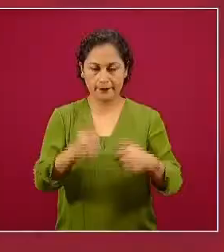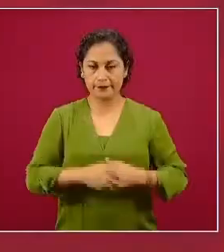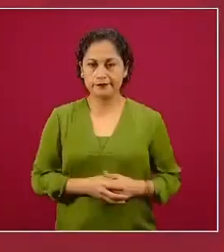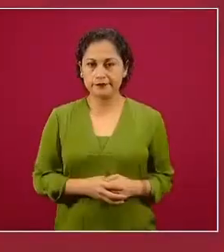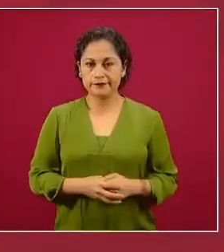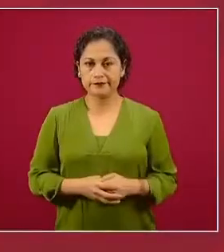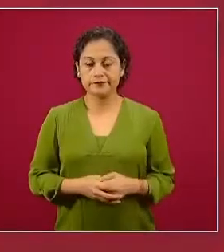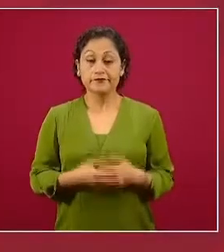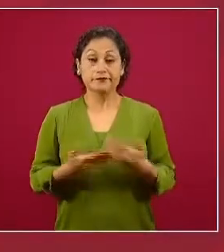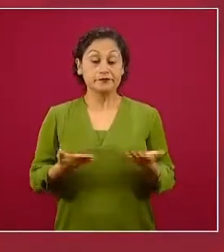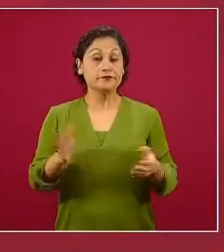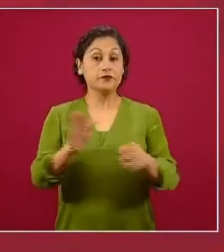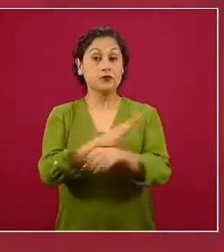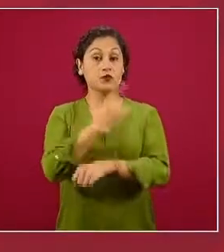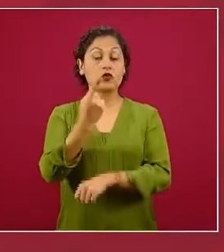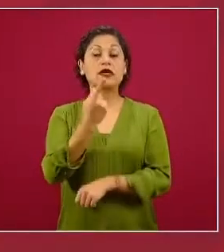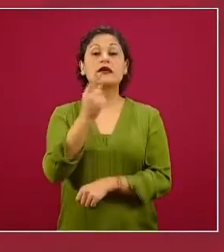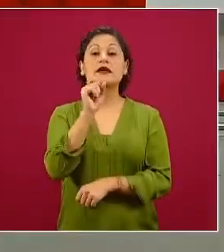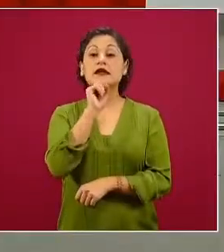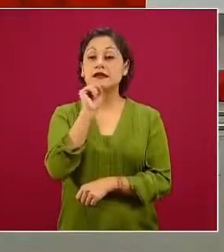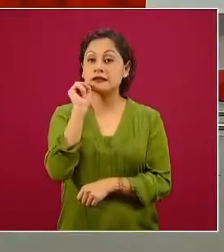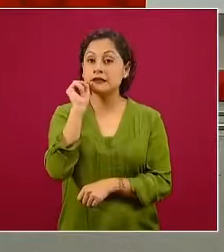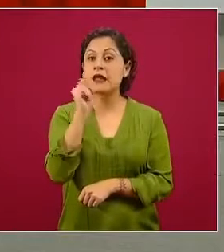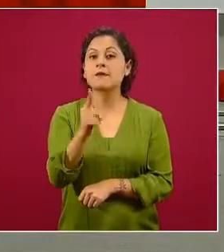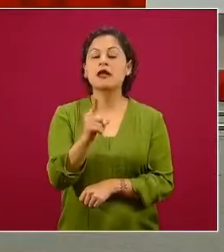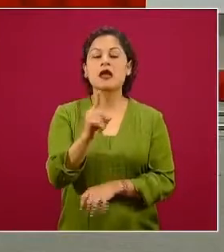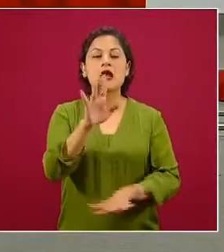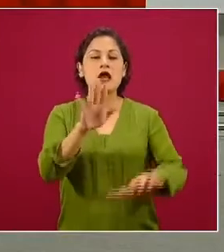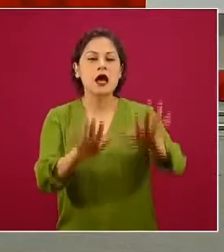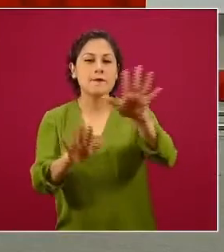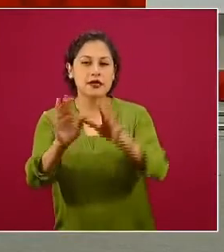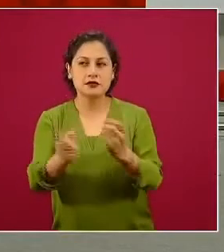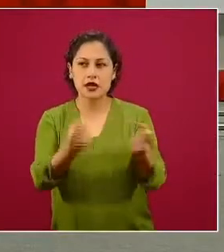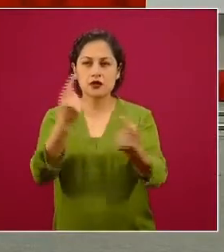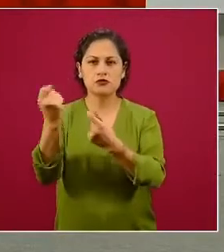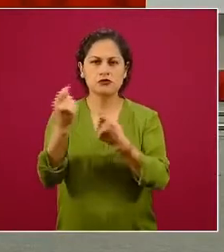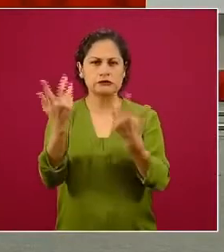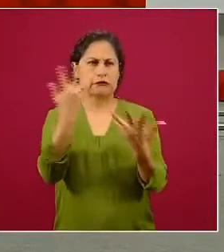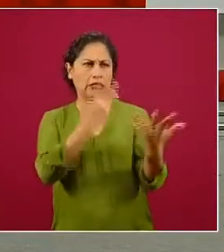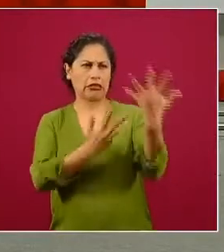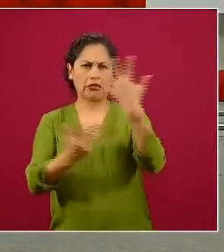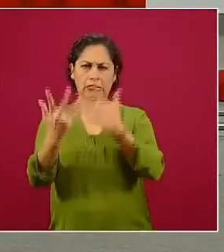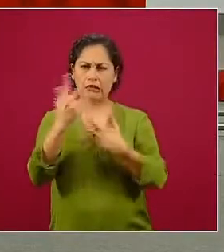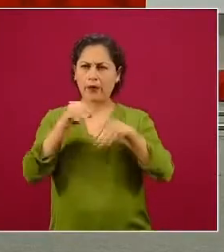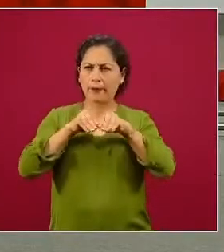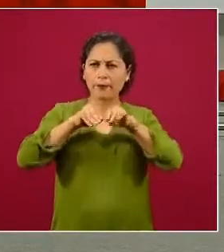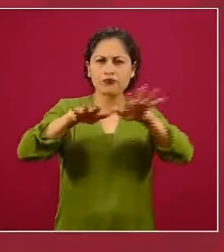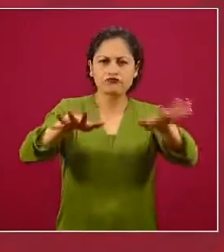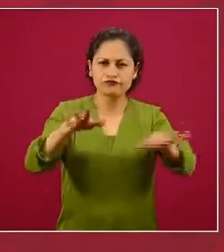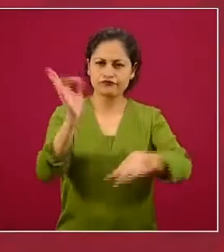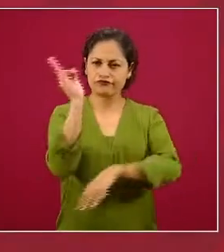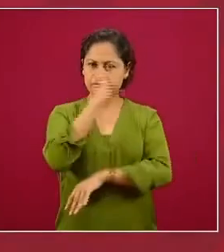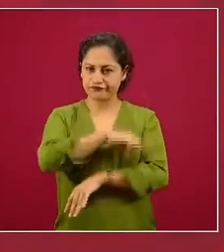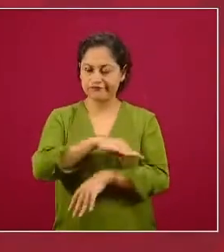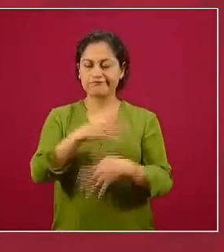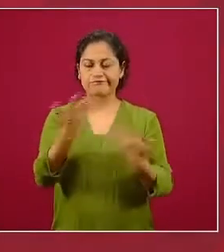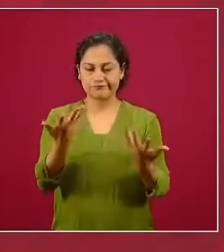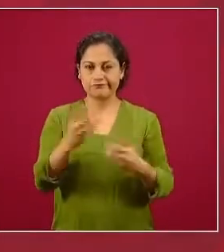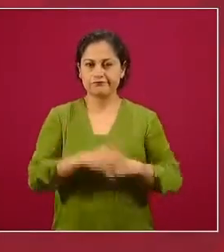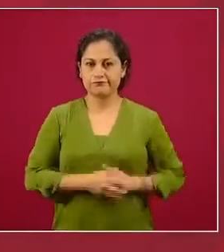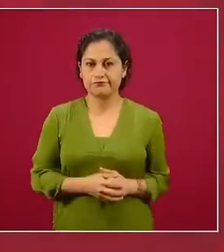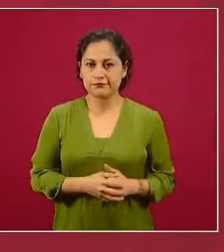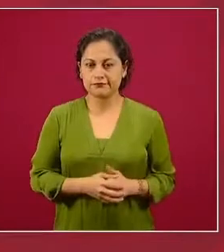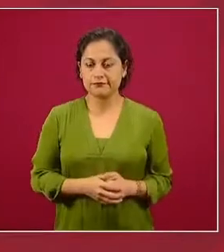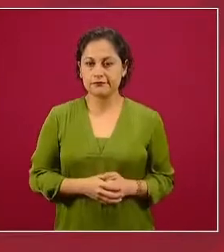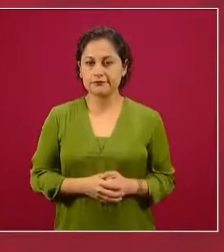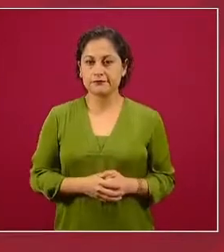a una distorsión de información, otro tema más, porque aparecen, por eso decíamos